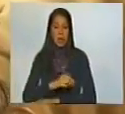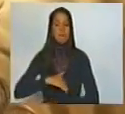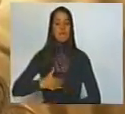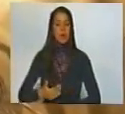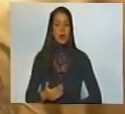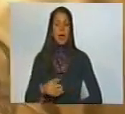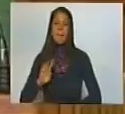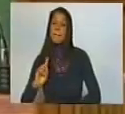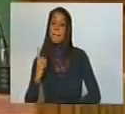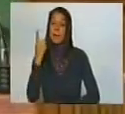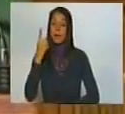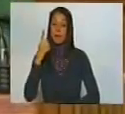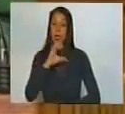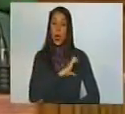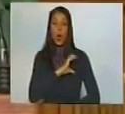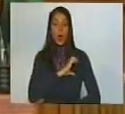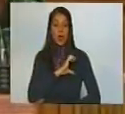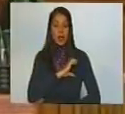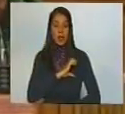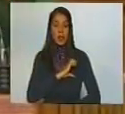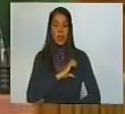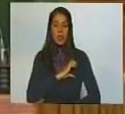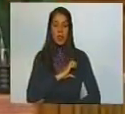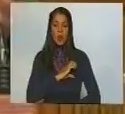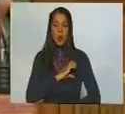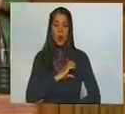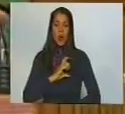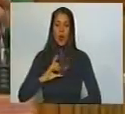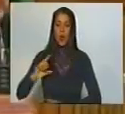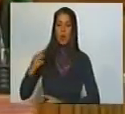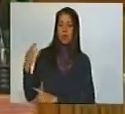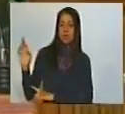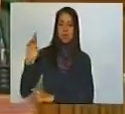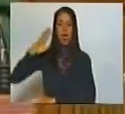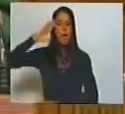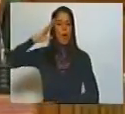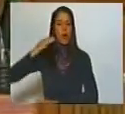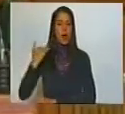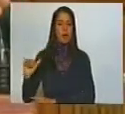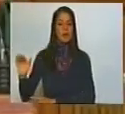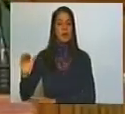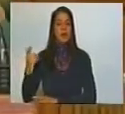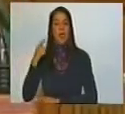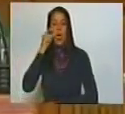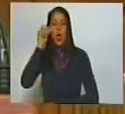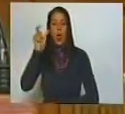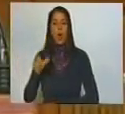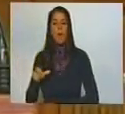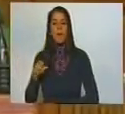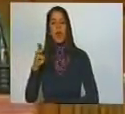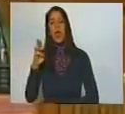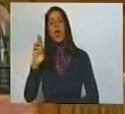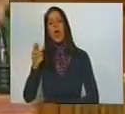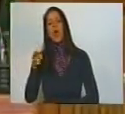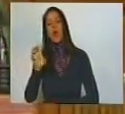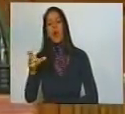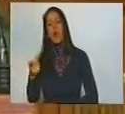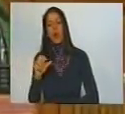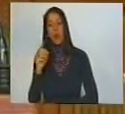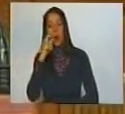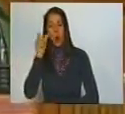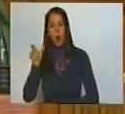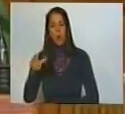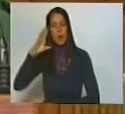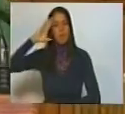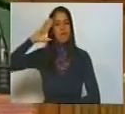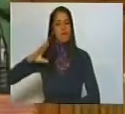el 1 de enero, ocurrió el levantamiento militar del 1 de enero, comandado por el coronel Hugo Trejo, alguien que hoy